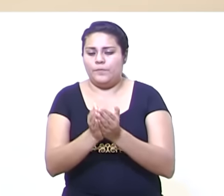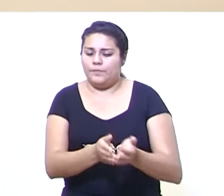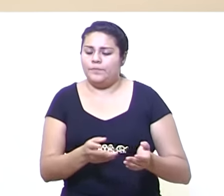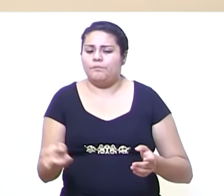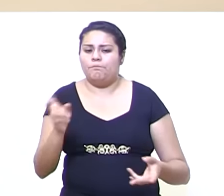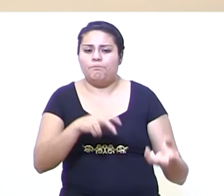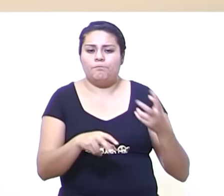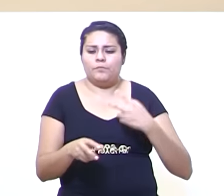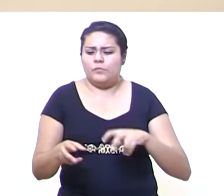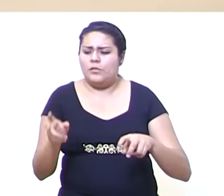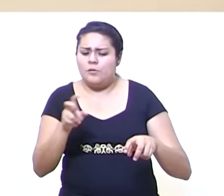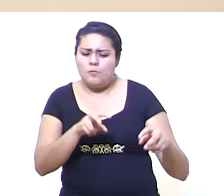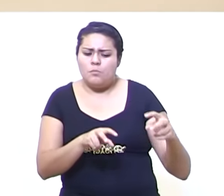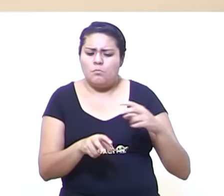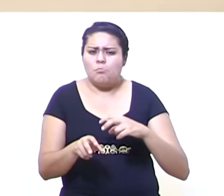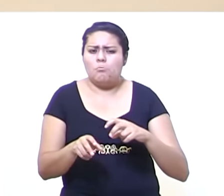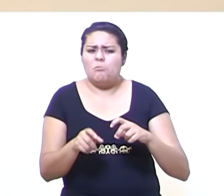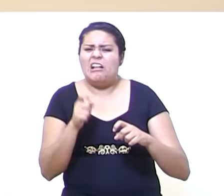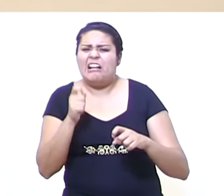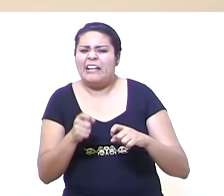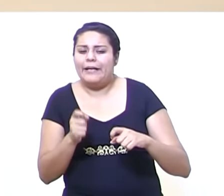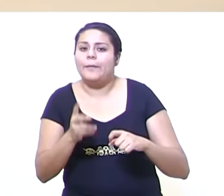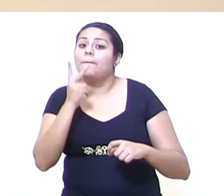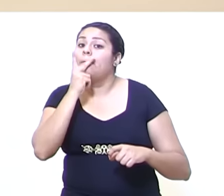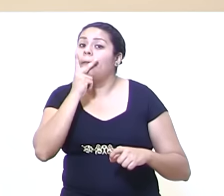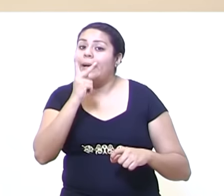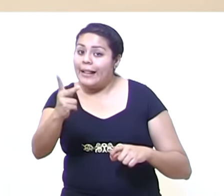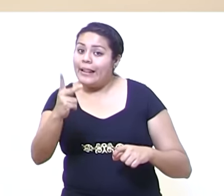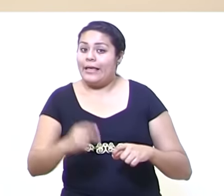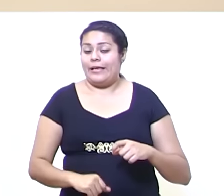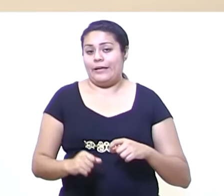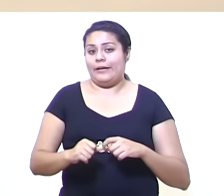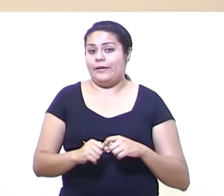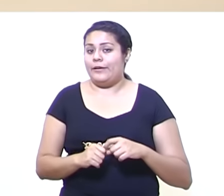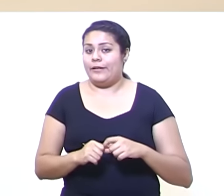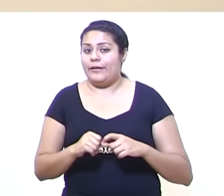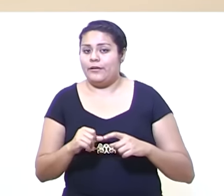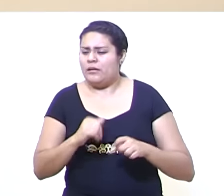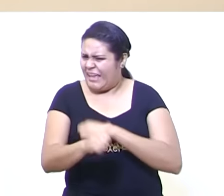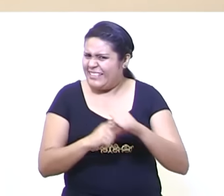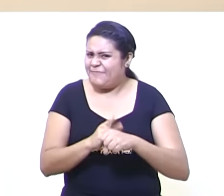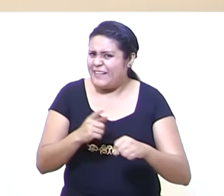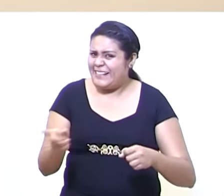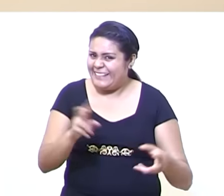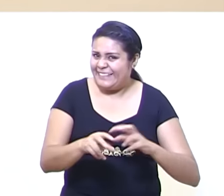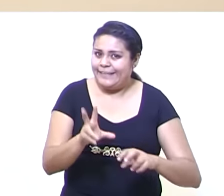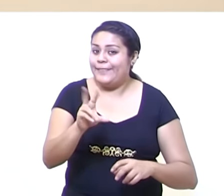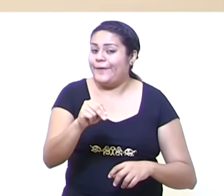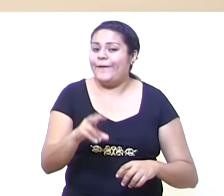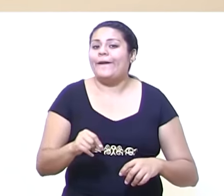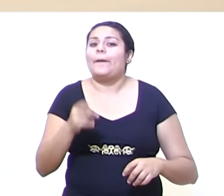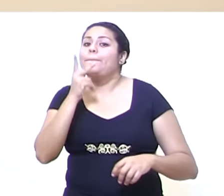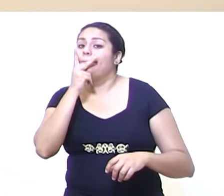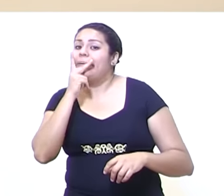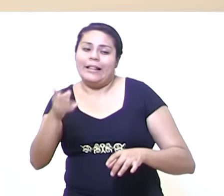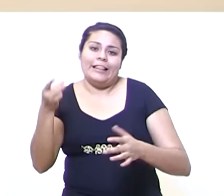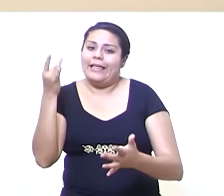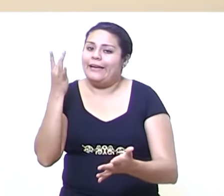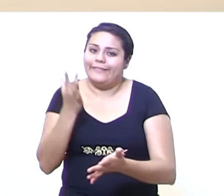de... ¿De qué crees que venga cargado? ¿De animales? ¿De frutas?